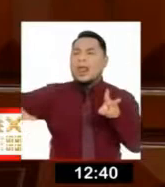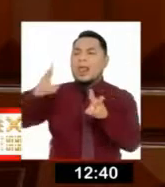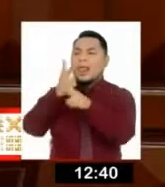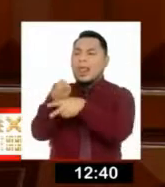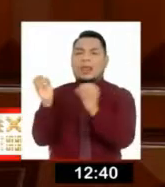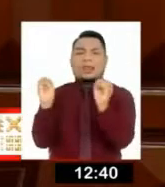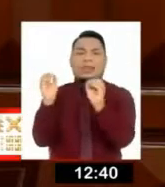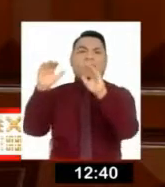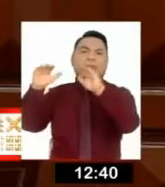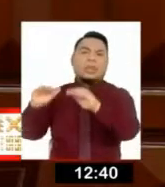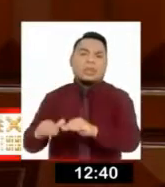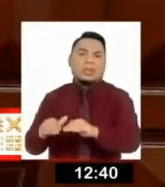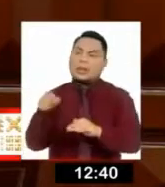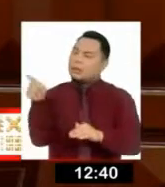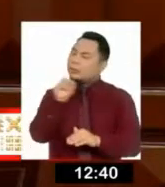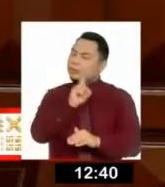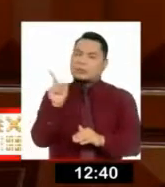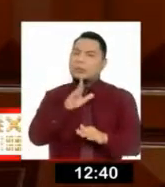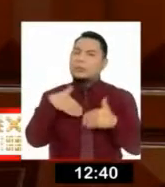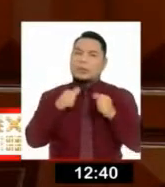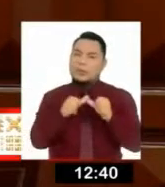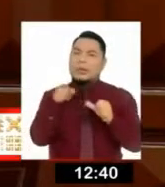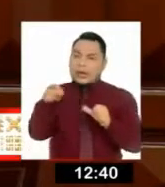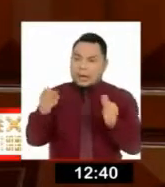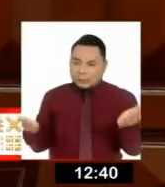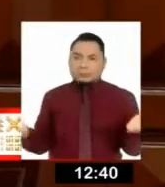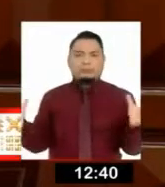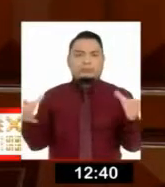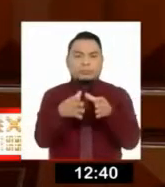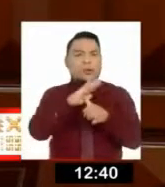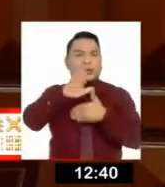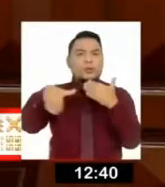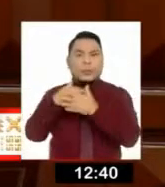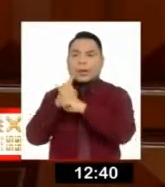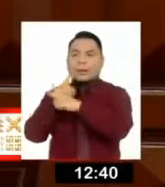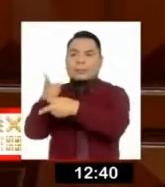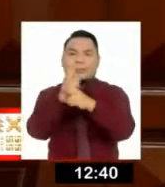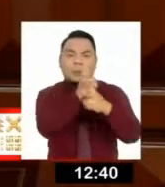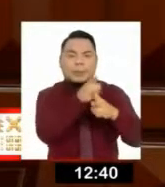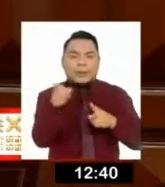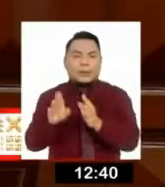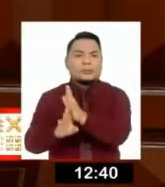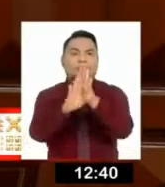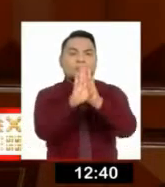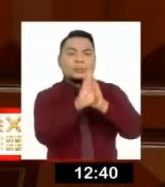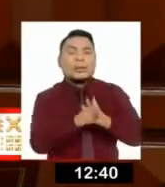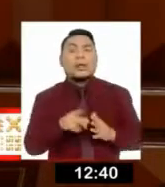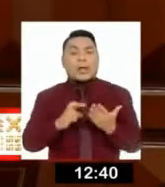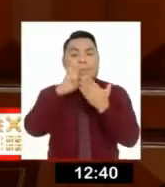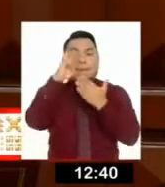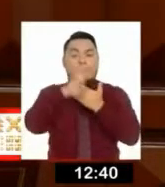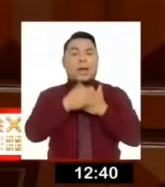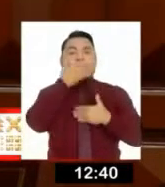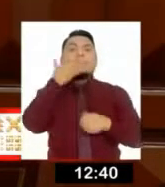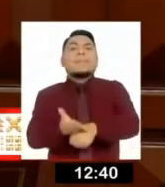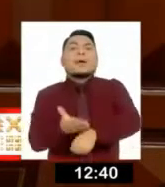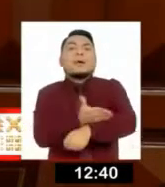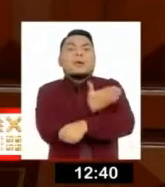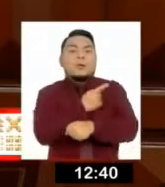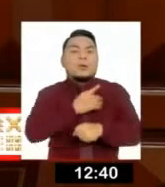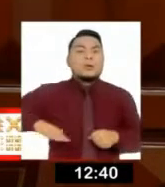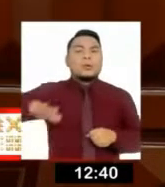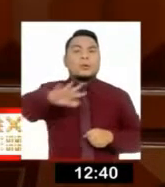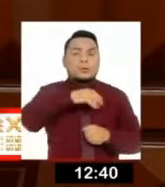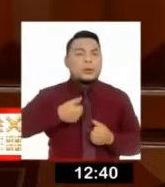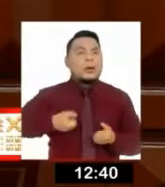entidad. Y eso no puede continuar. Implementaremos el Plan Nacional de Industrialización y Mejora Productiva del